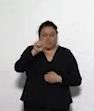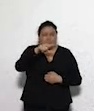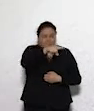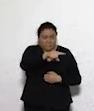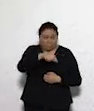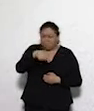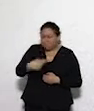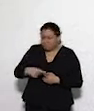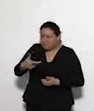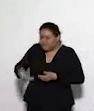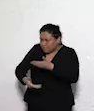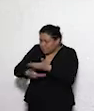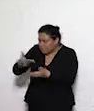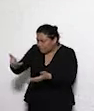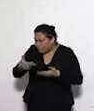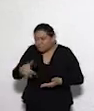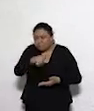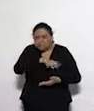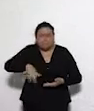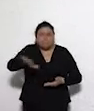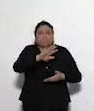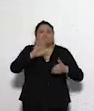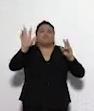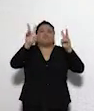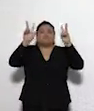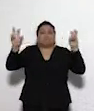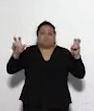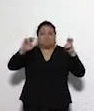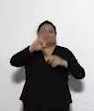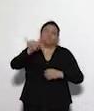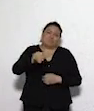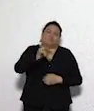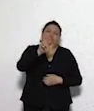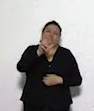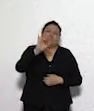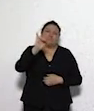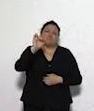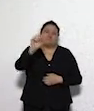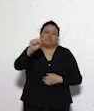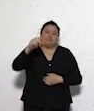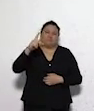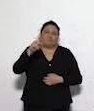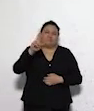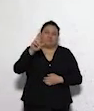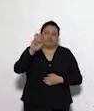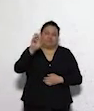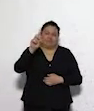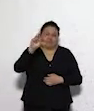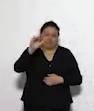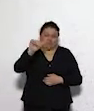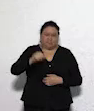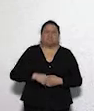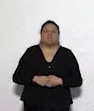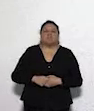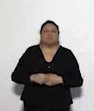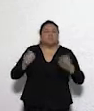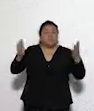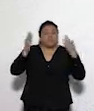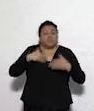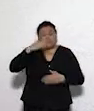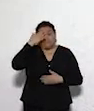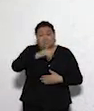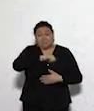en esta antigua Escuela de Jurisprudencia. Doctor Pedro Salazar, director del Instituto de